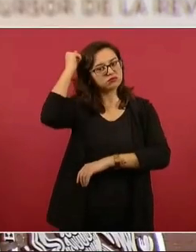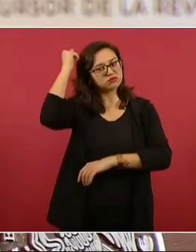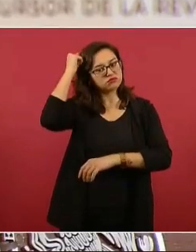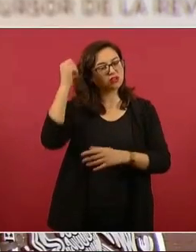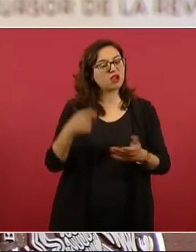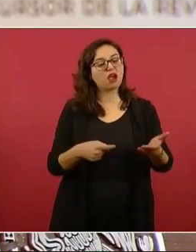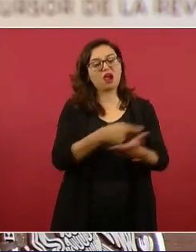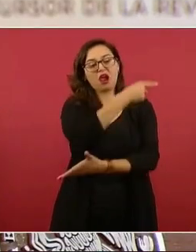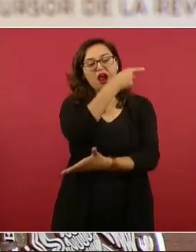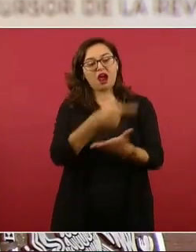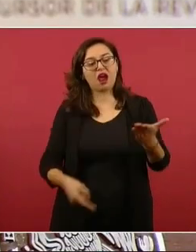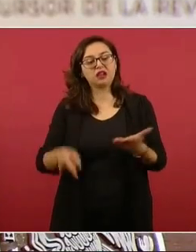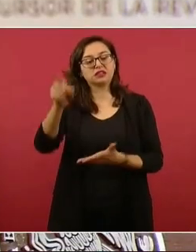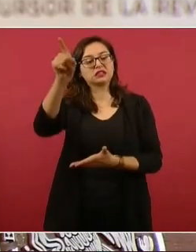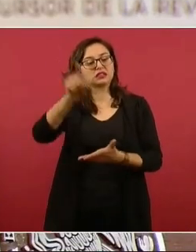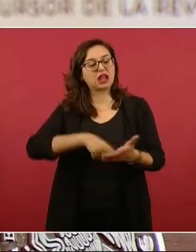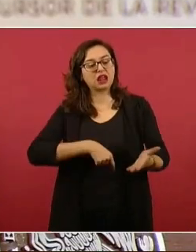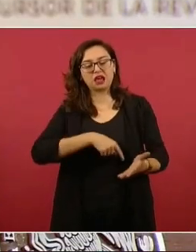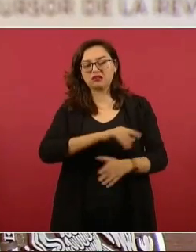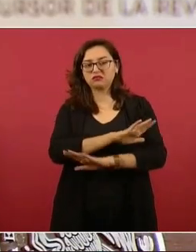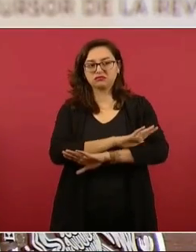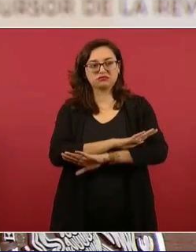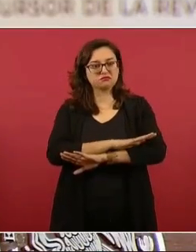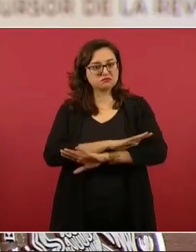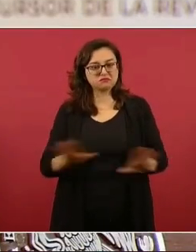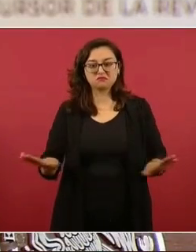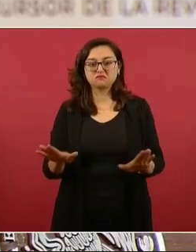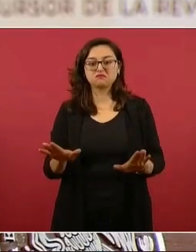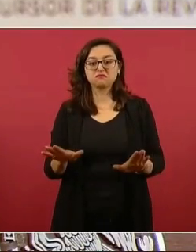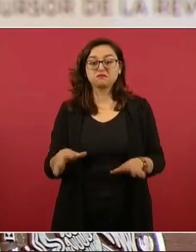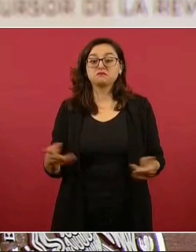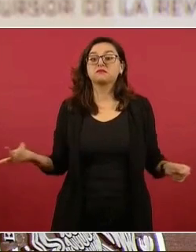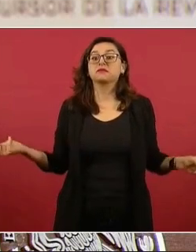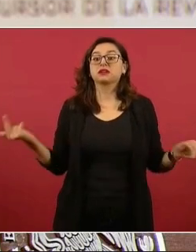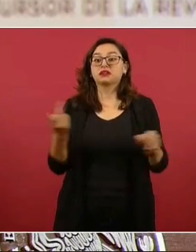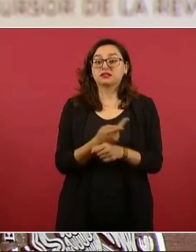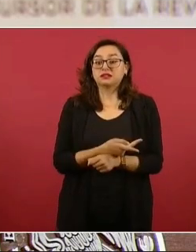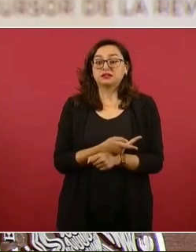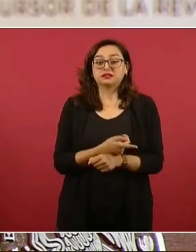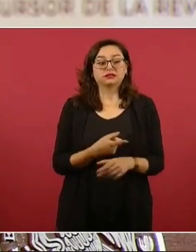hasta lo de Mola, ¿cómo se llama? El